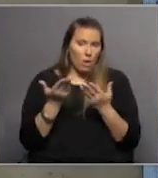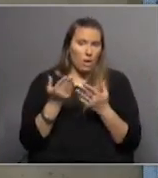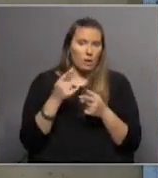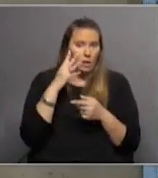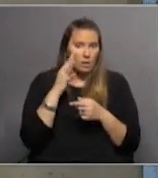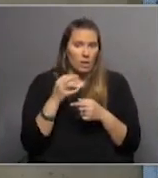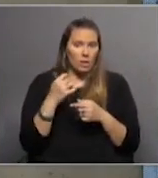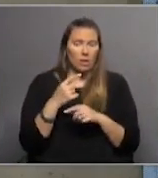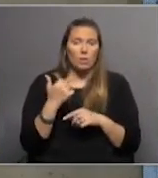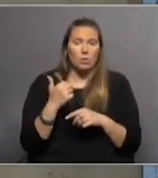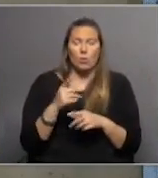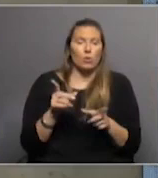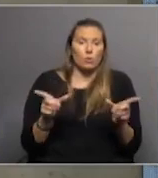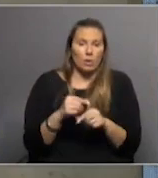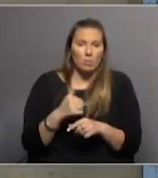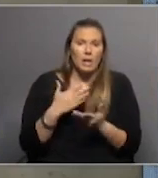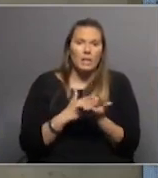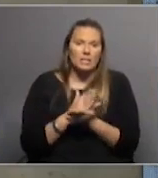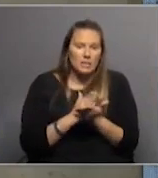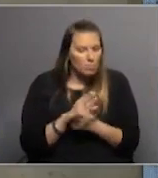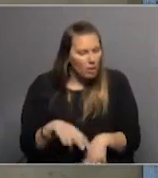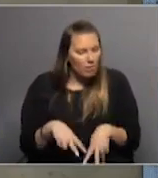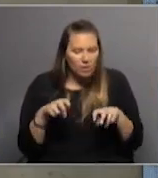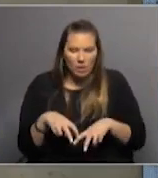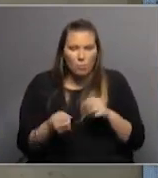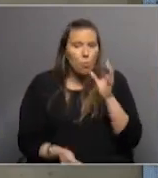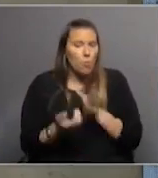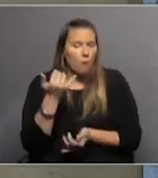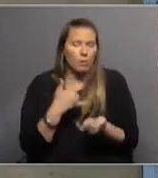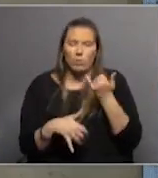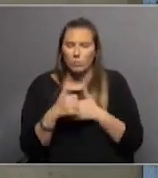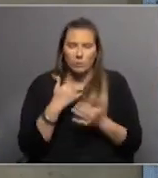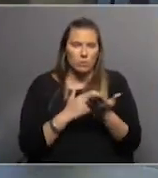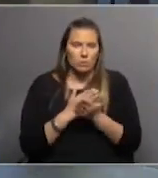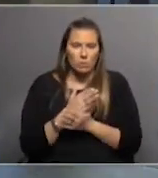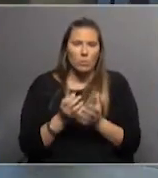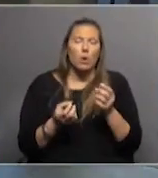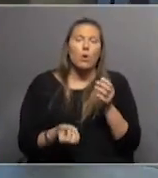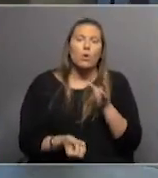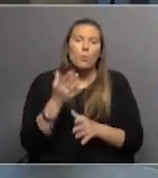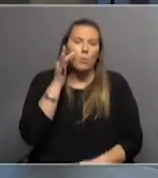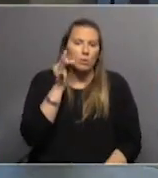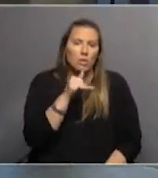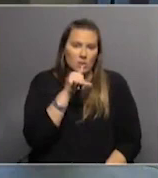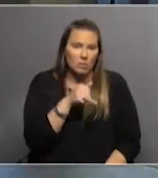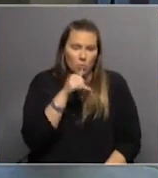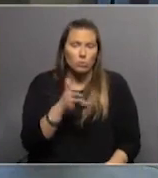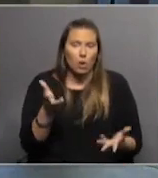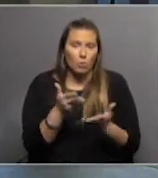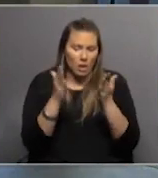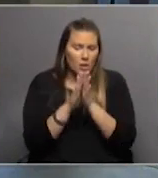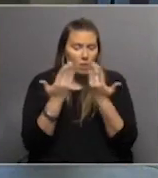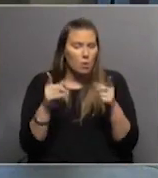que no se terminara más el pasado reciente, siempre lo seguimos estudiando, pero aparecen nuevas cosas, ¿no? aparecen nuevos testimonios. Bueno, ahora están saliendo varios. Están